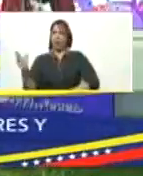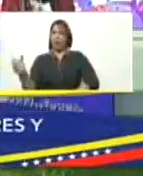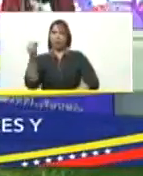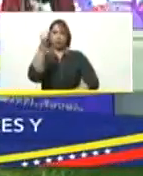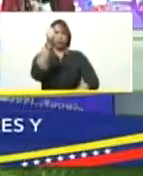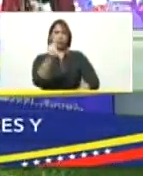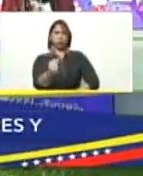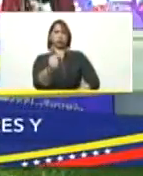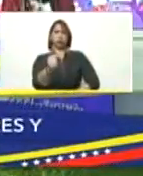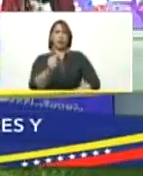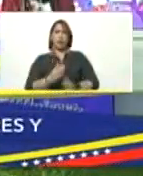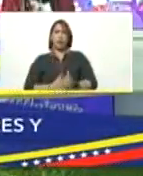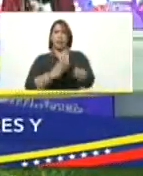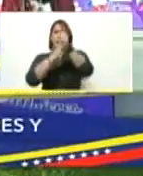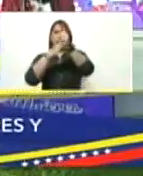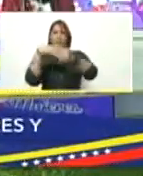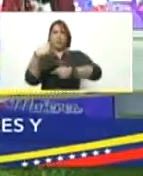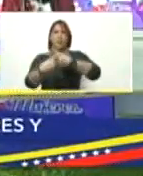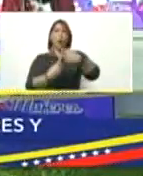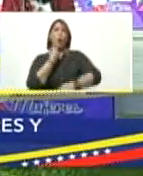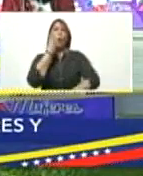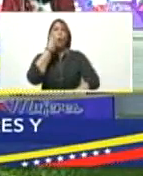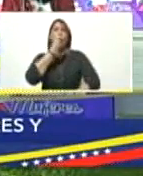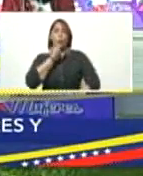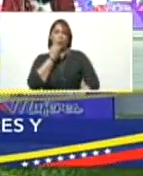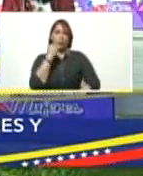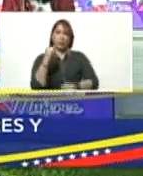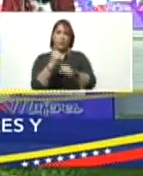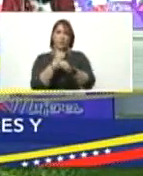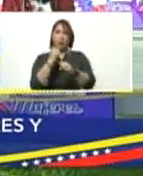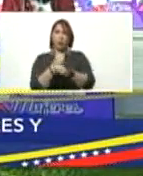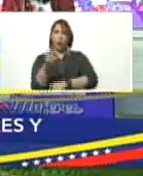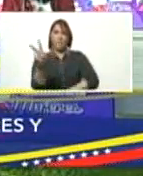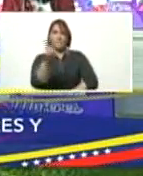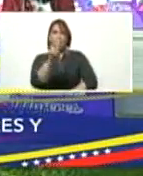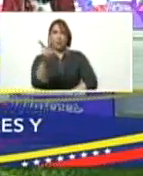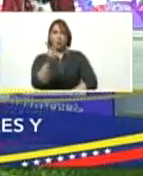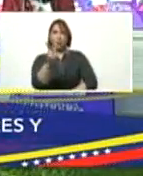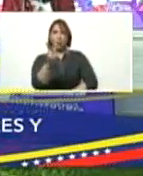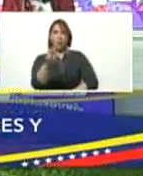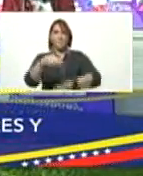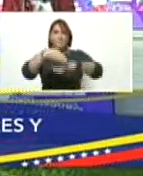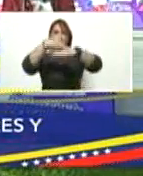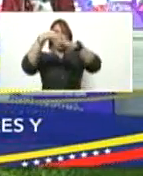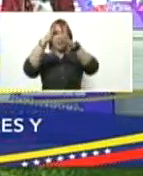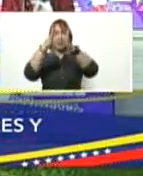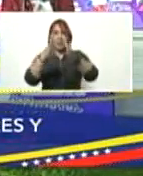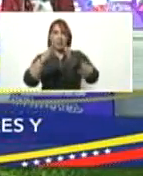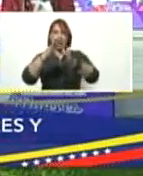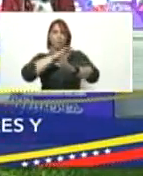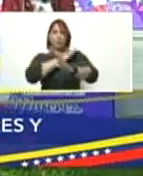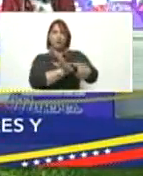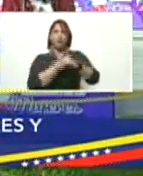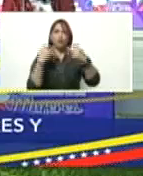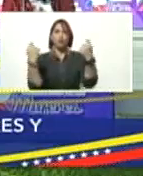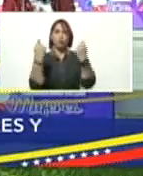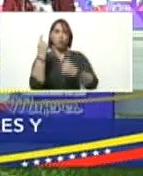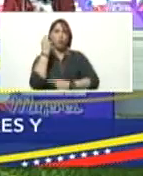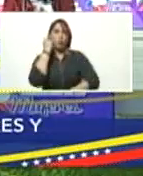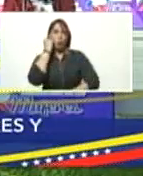líder de las generaciones jóvenes de la clase obrera venezolana, la ministra del Poder Popular para la